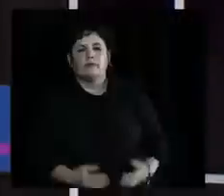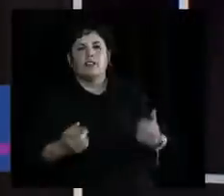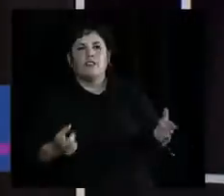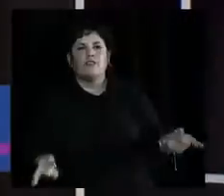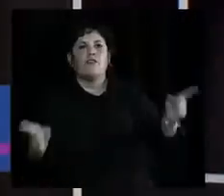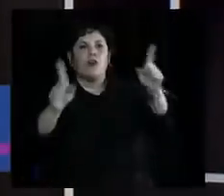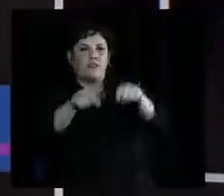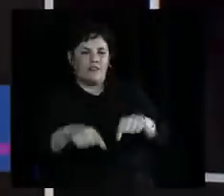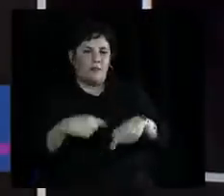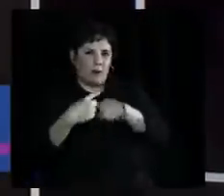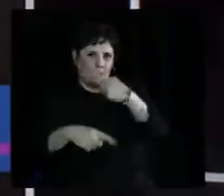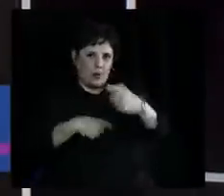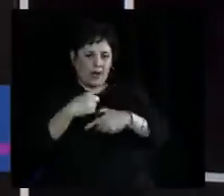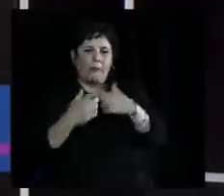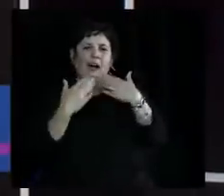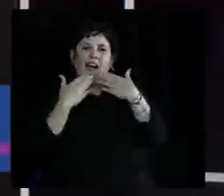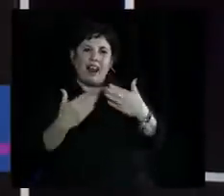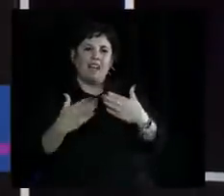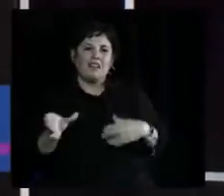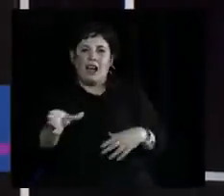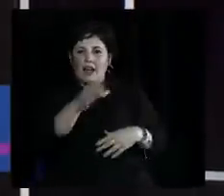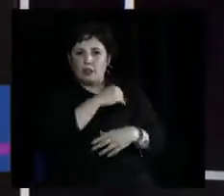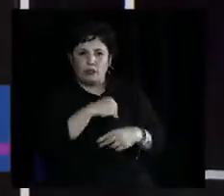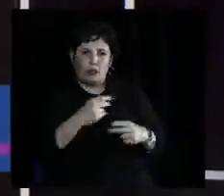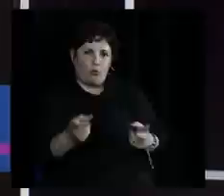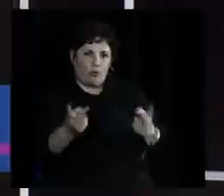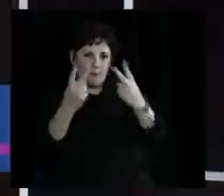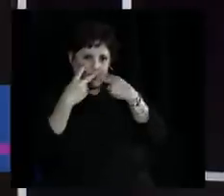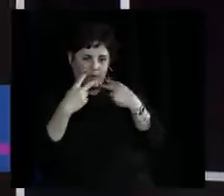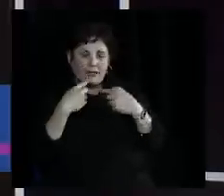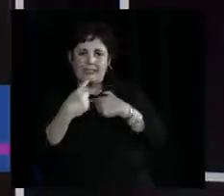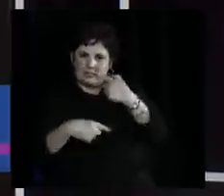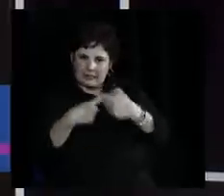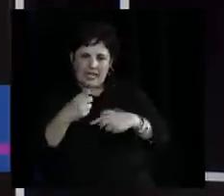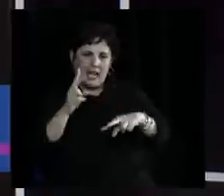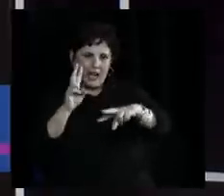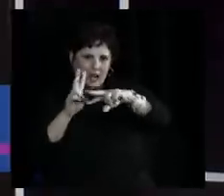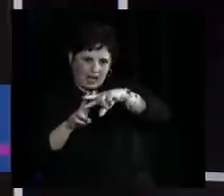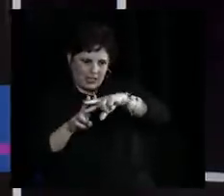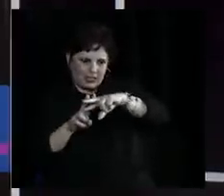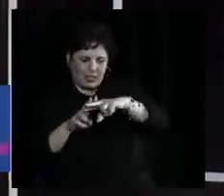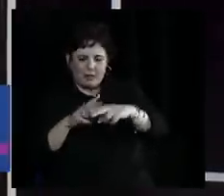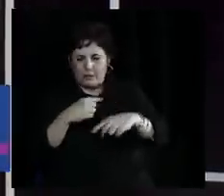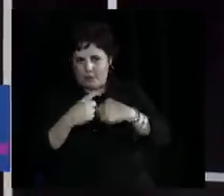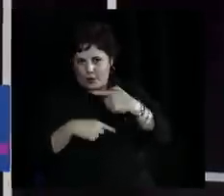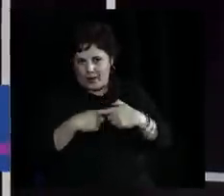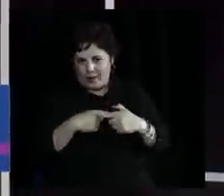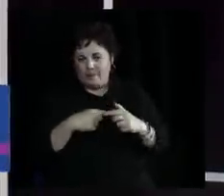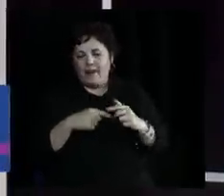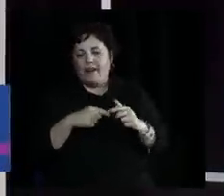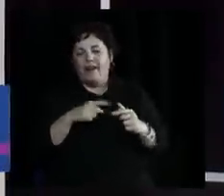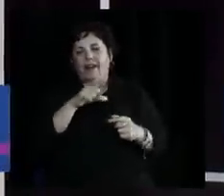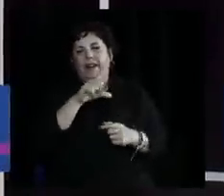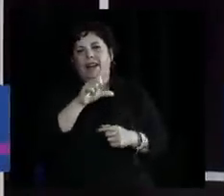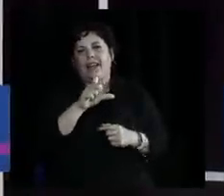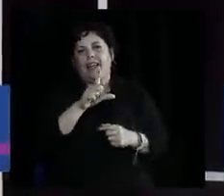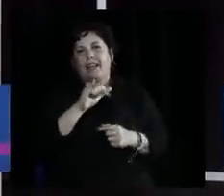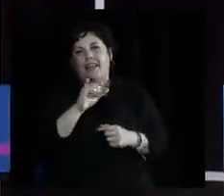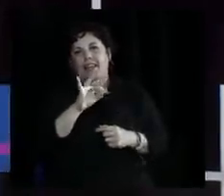Volvemos con Legítima Defensa. Muchas gracias a todos y todas los que nos están acompañando. Sigan poniendo el hashtag de Legítima Defensa